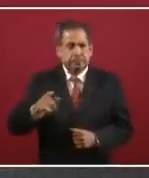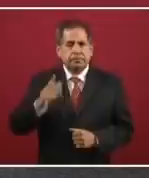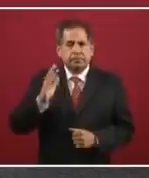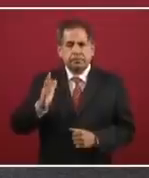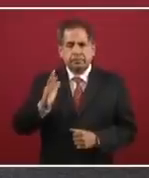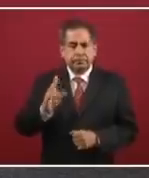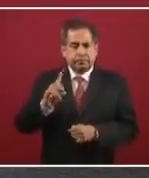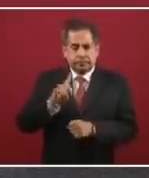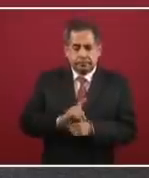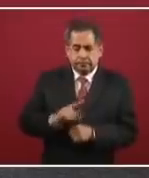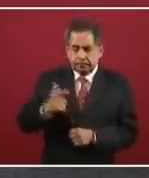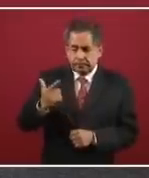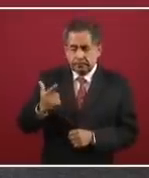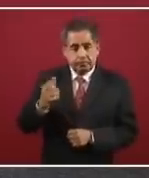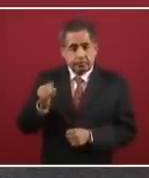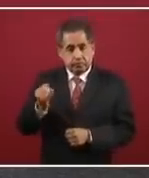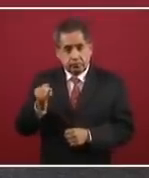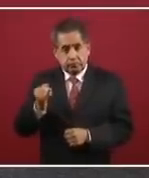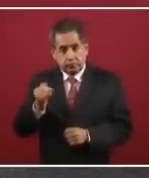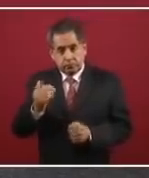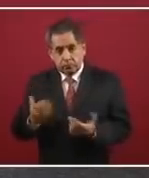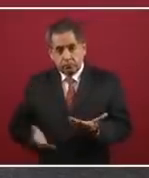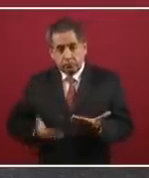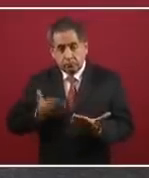planteamiento desde el día 7 de junio